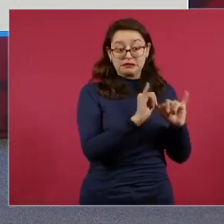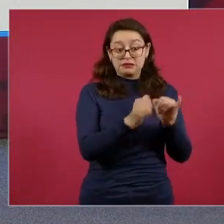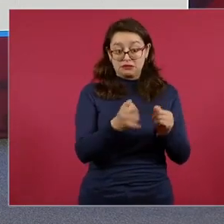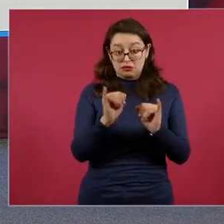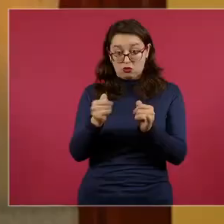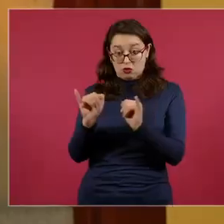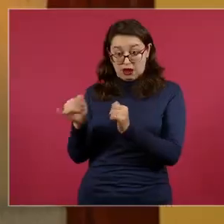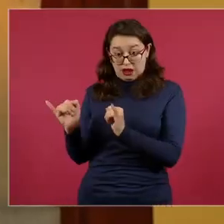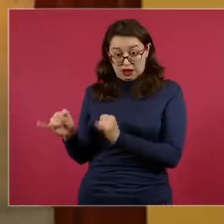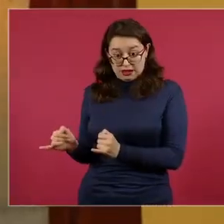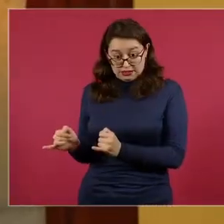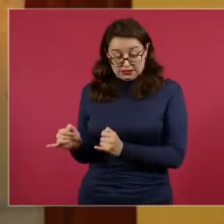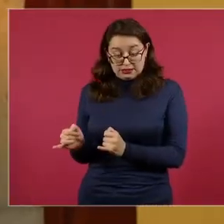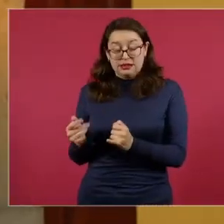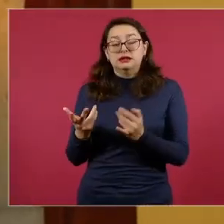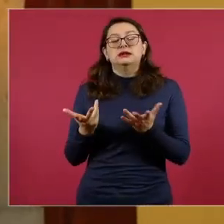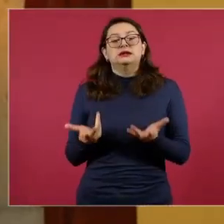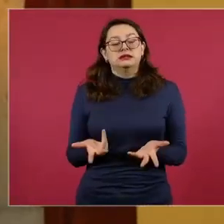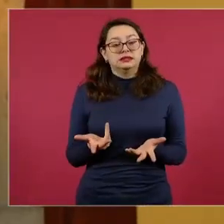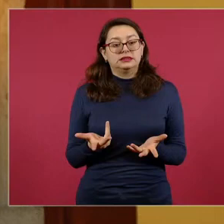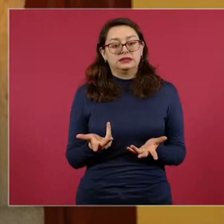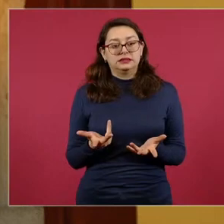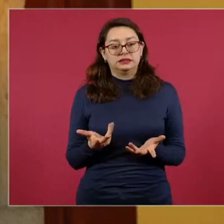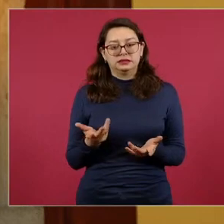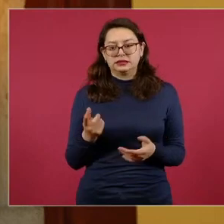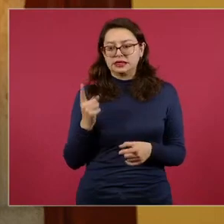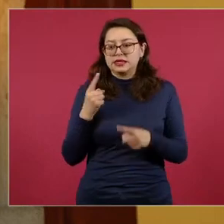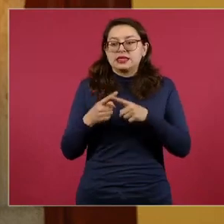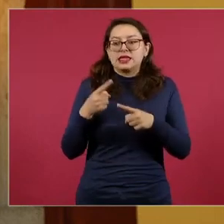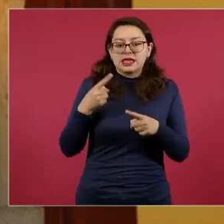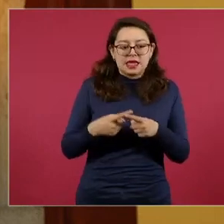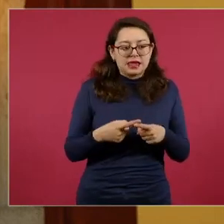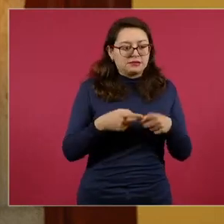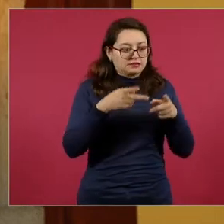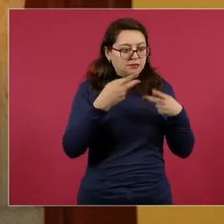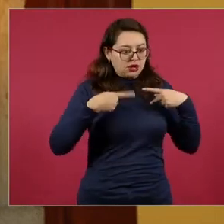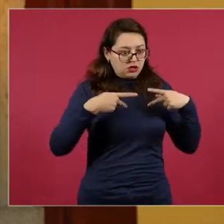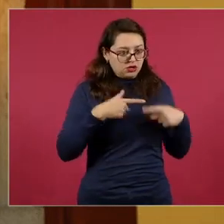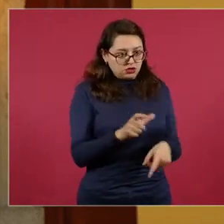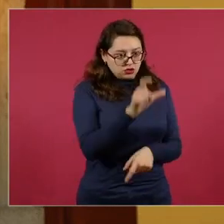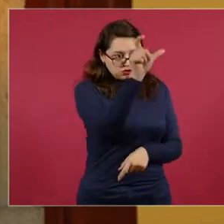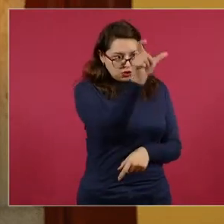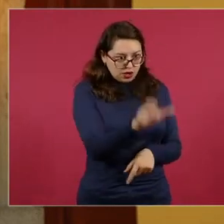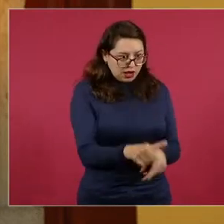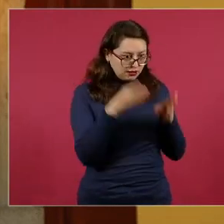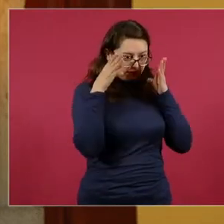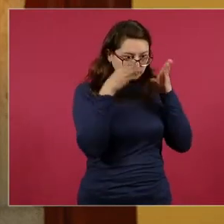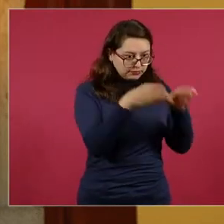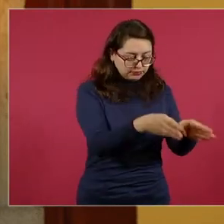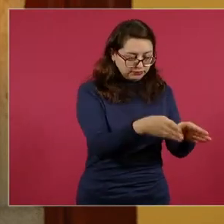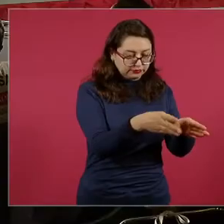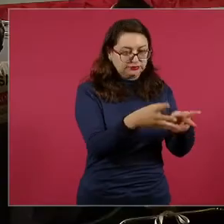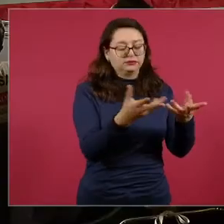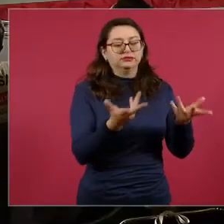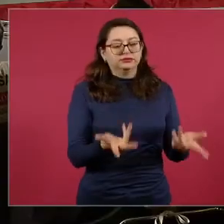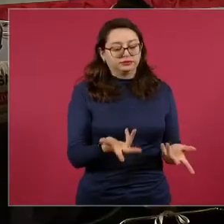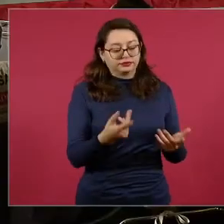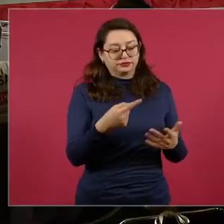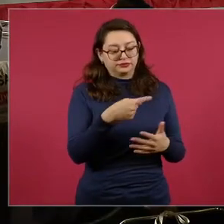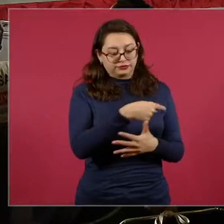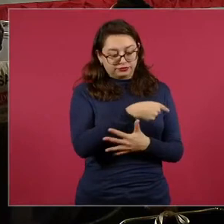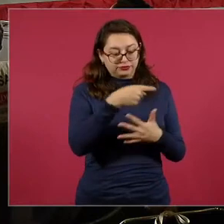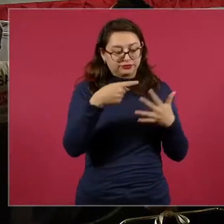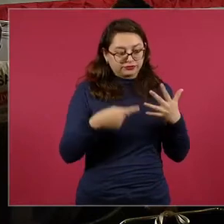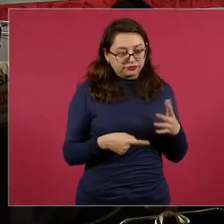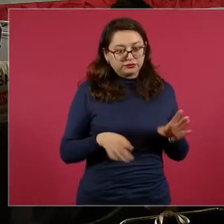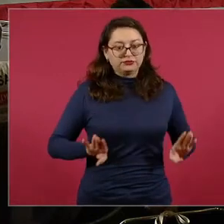también, que se realiza centrándose en el individuo y en sus características particulares cuando se cumplen los